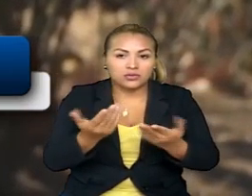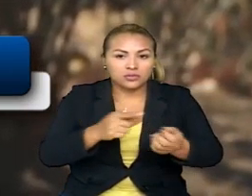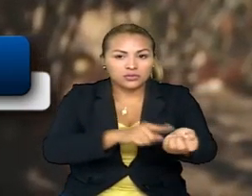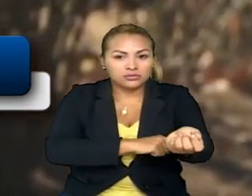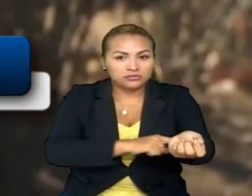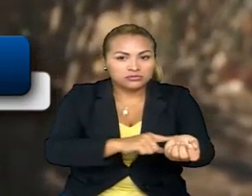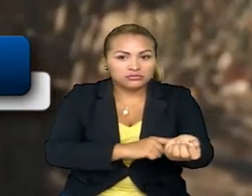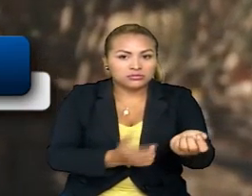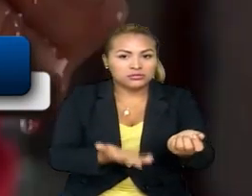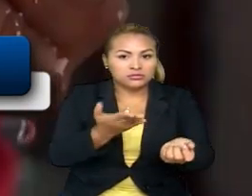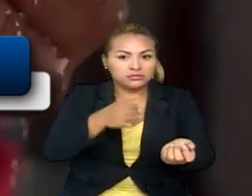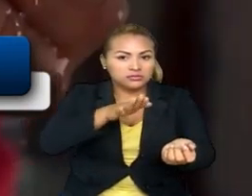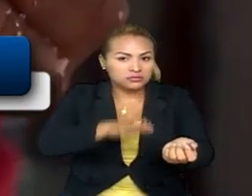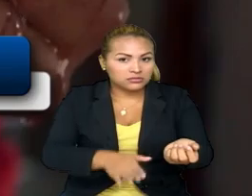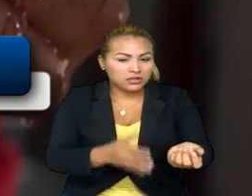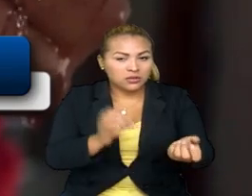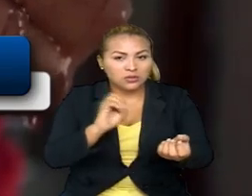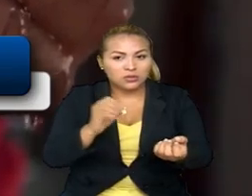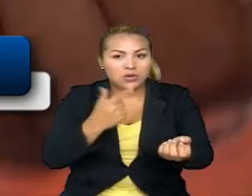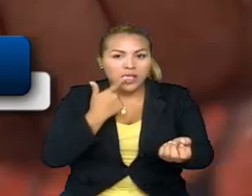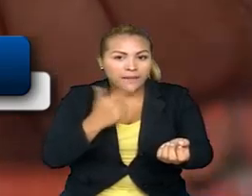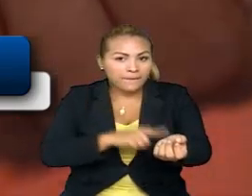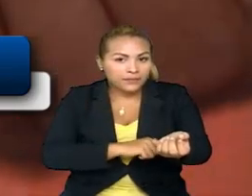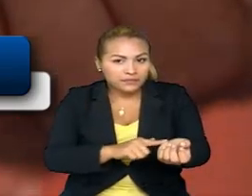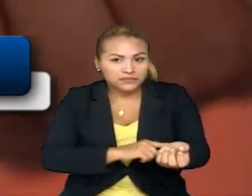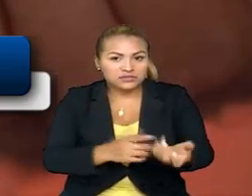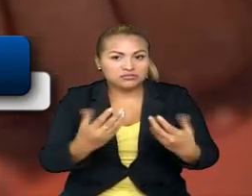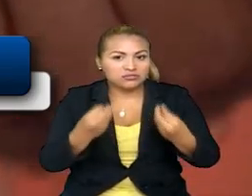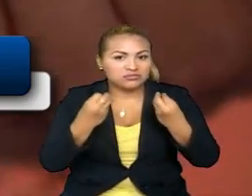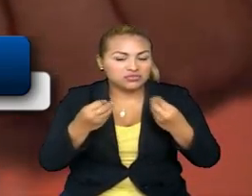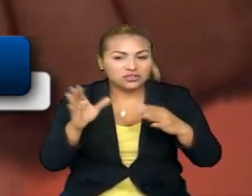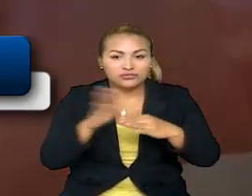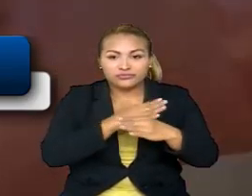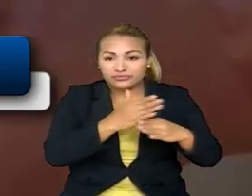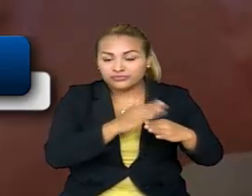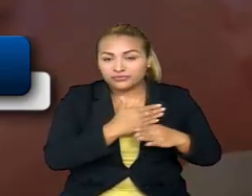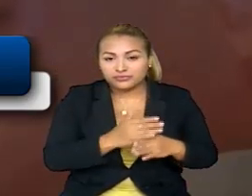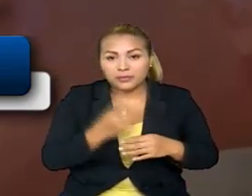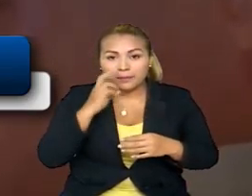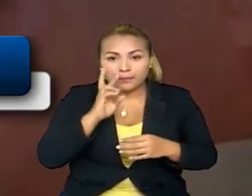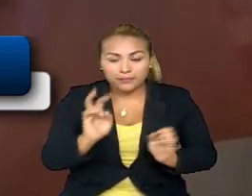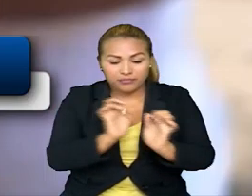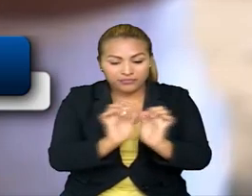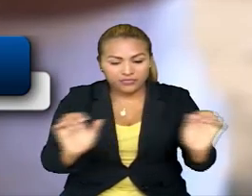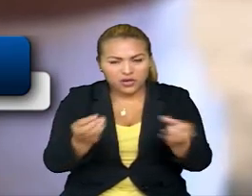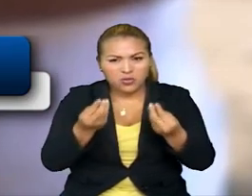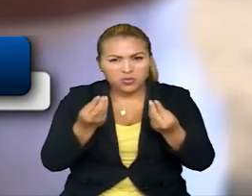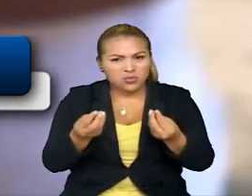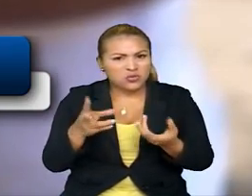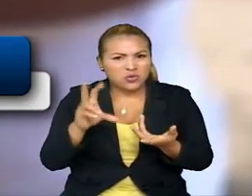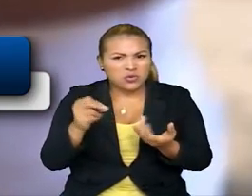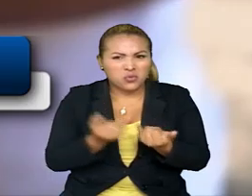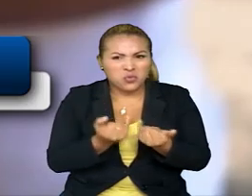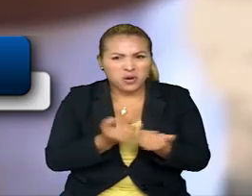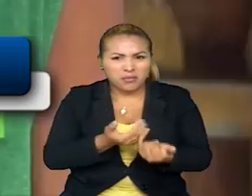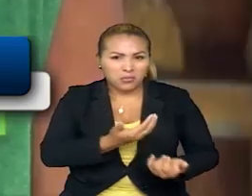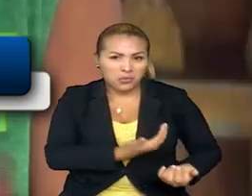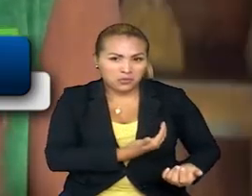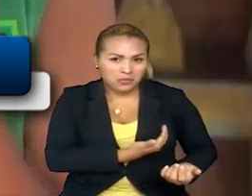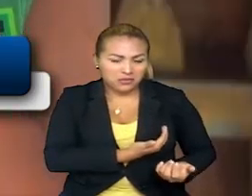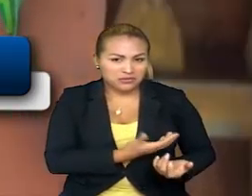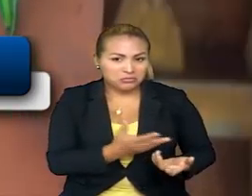enfermedad respiratoria las buenas alimentaciones vemos que a los niños actualmente les dan no le dan pecho a los recién